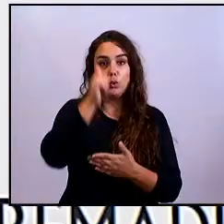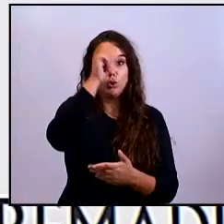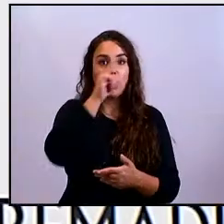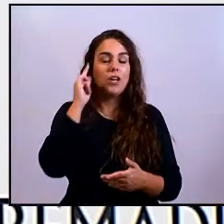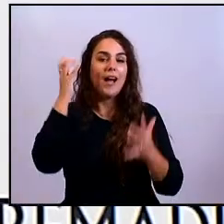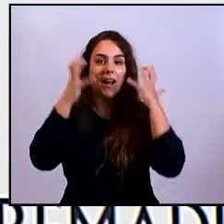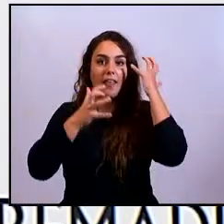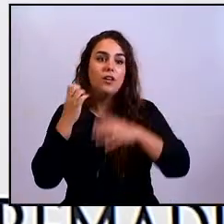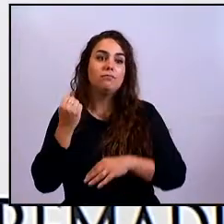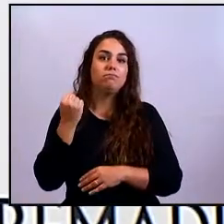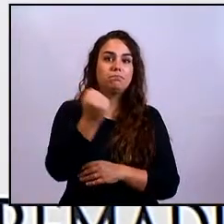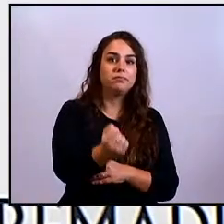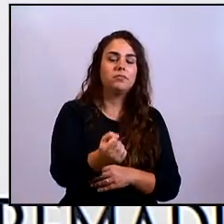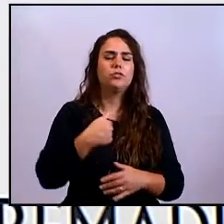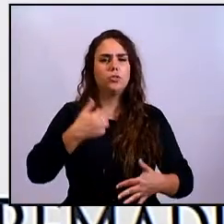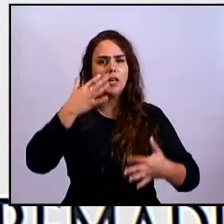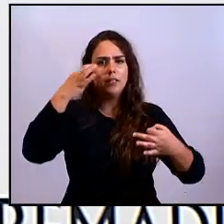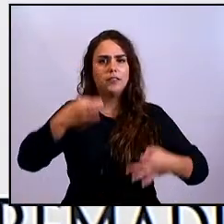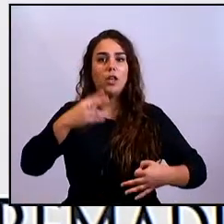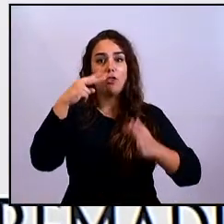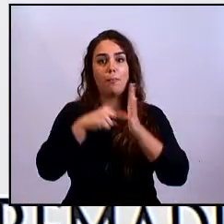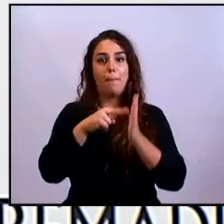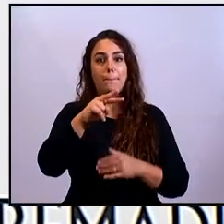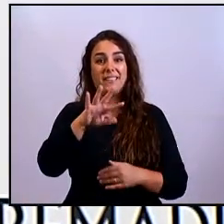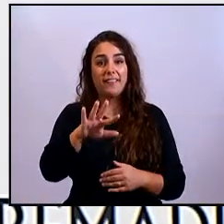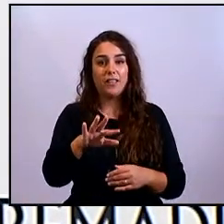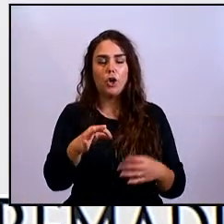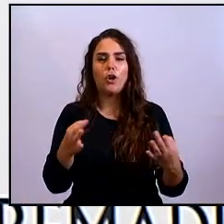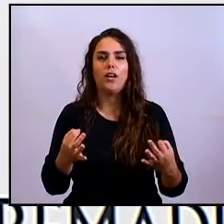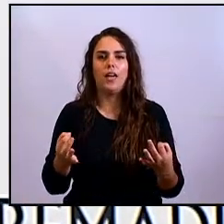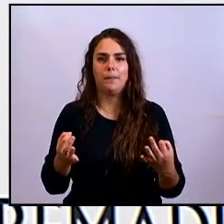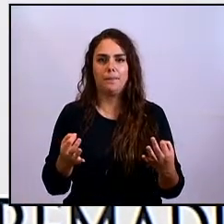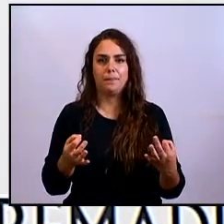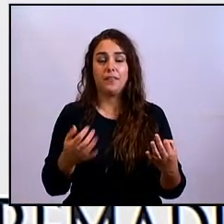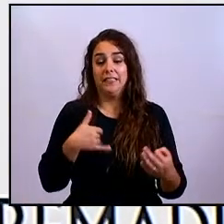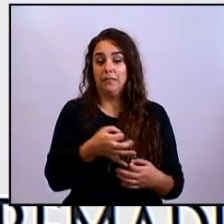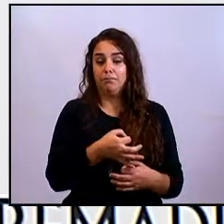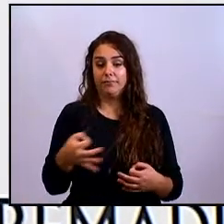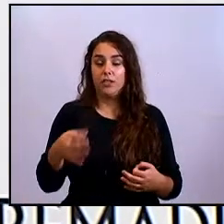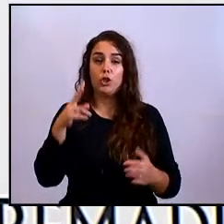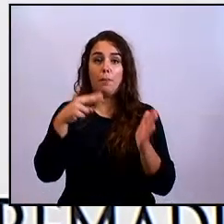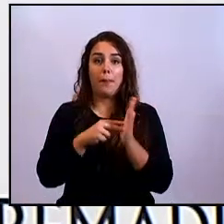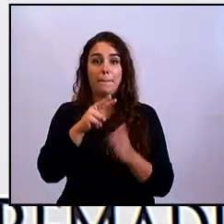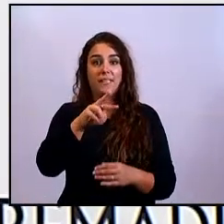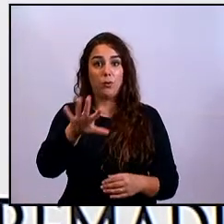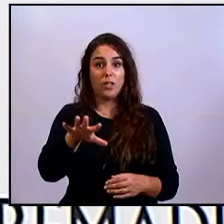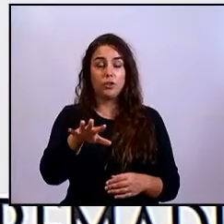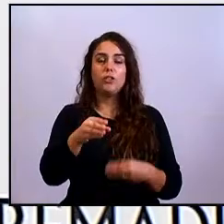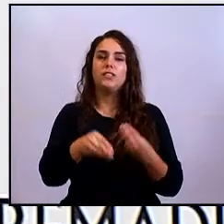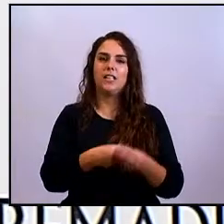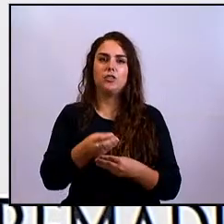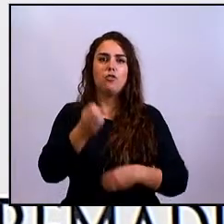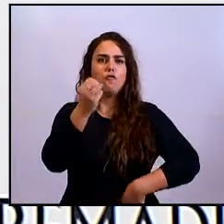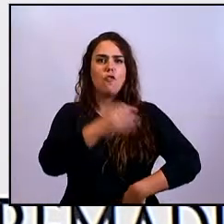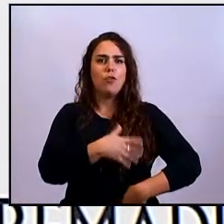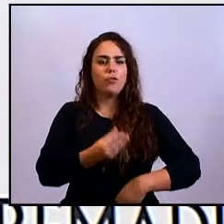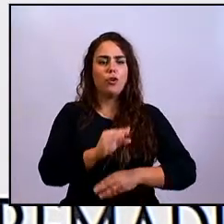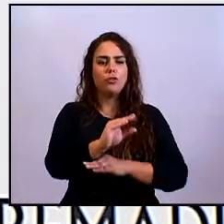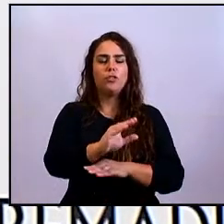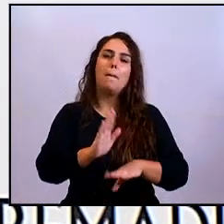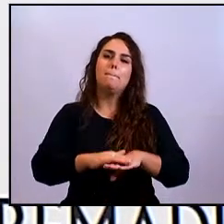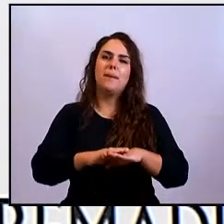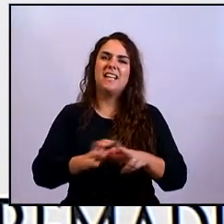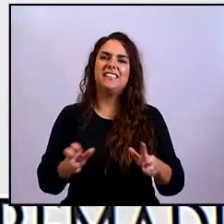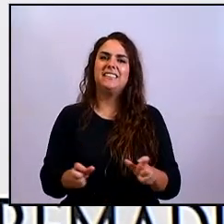ganaderos, vamos a garantizar en el 2025 el aumento, que se ha hecho efectivo ya en 2024, de los fondos destinados a los